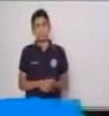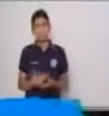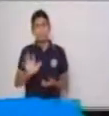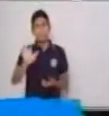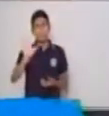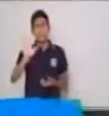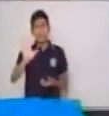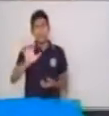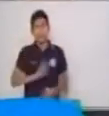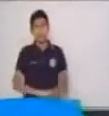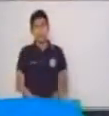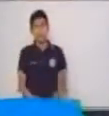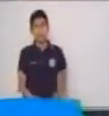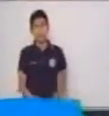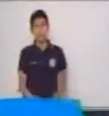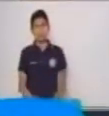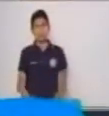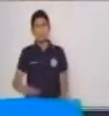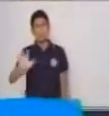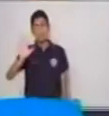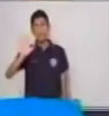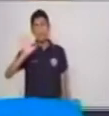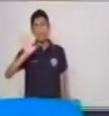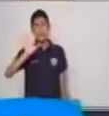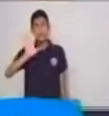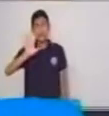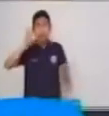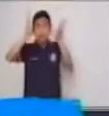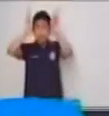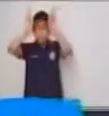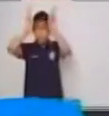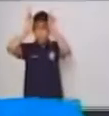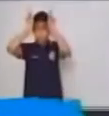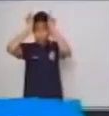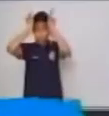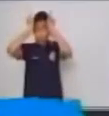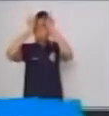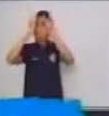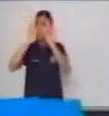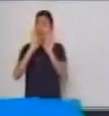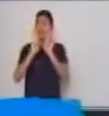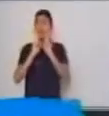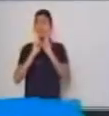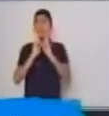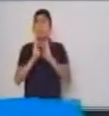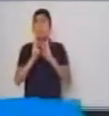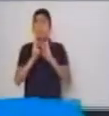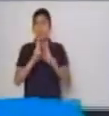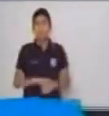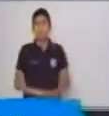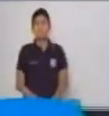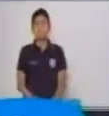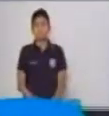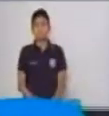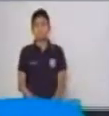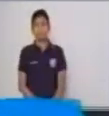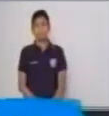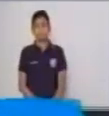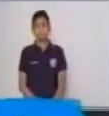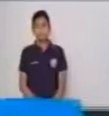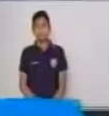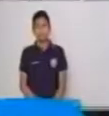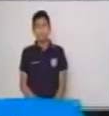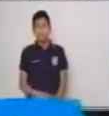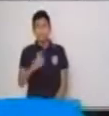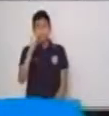2 más 3 igual a 5. 5 conejos es la respuesta. Miren, el numeral 5.